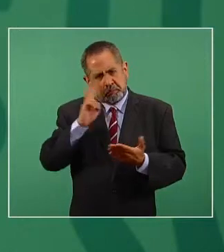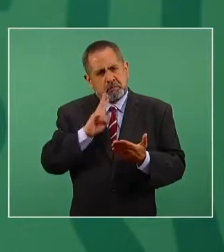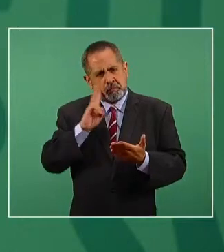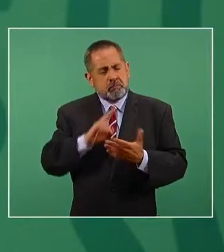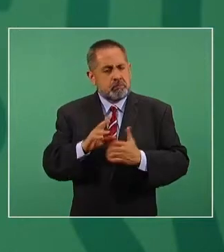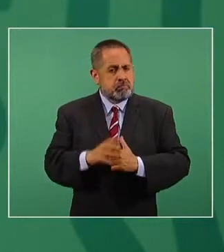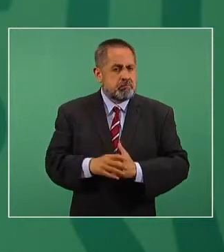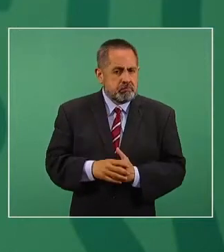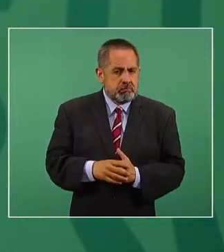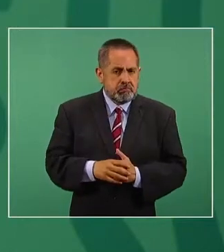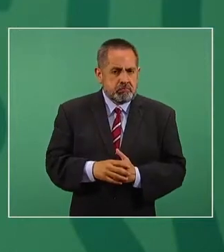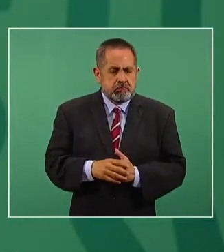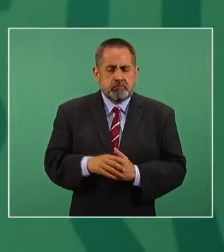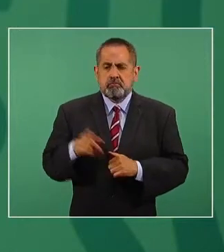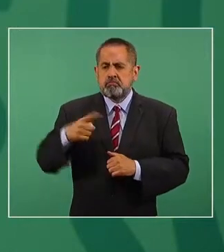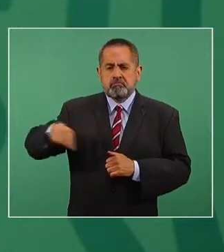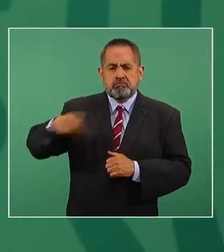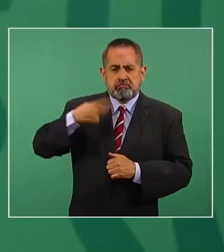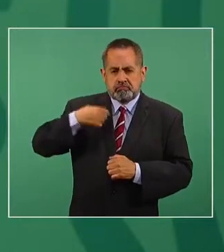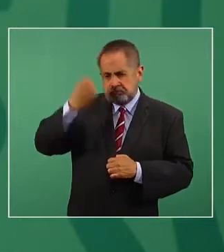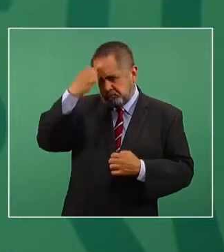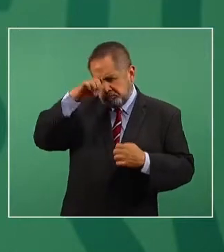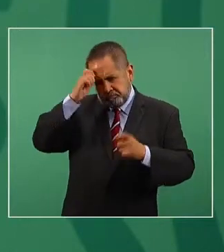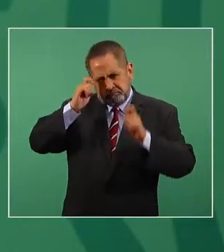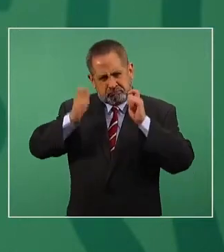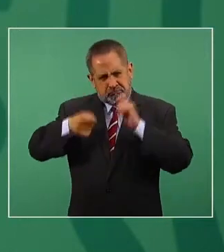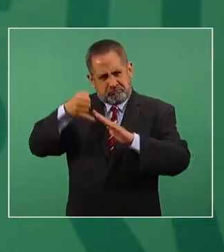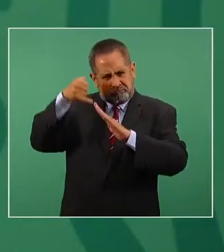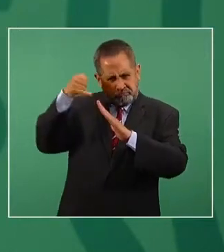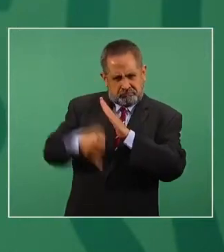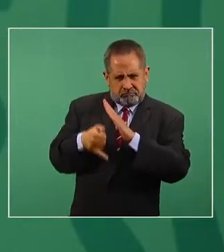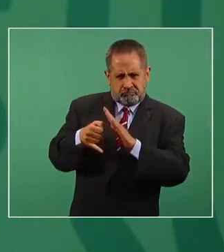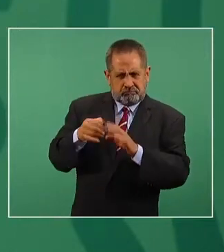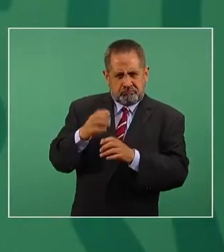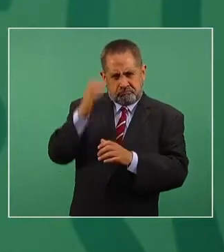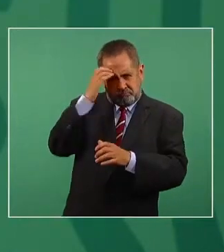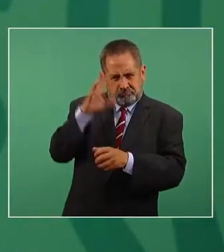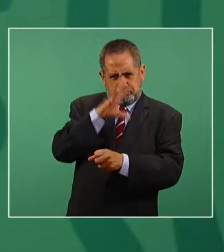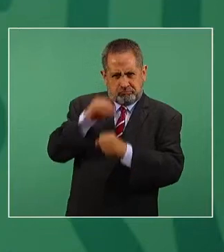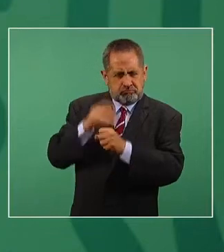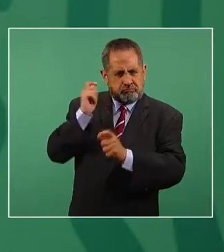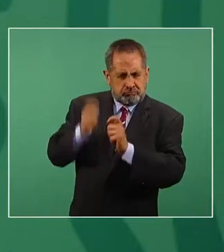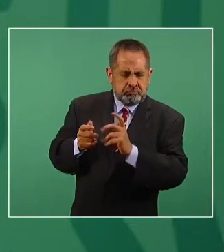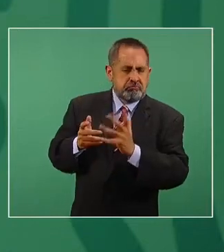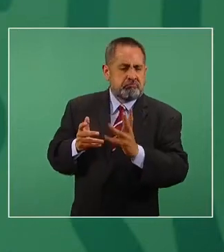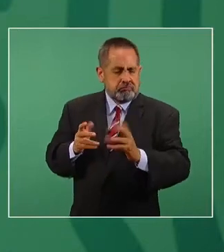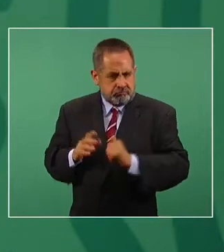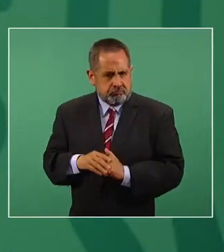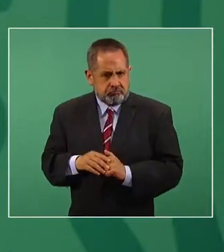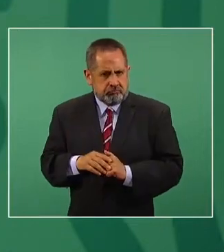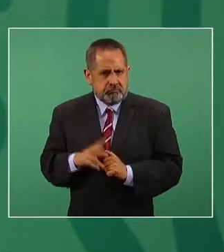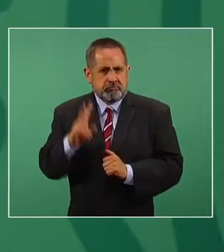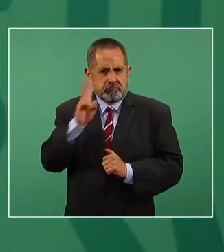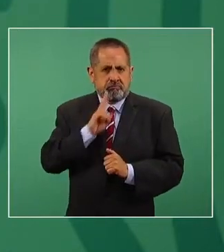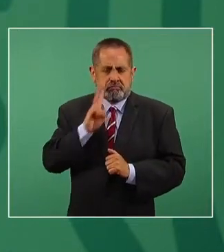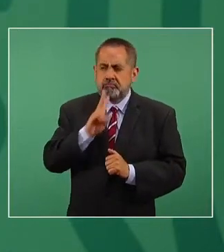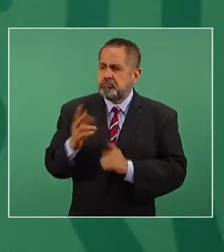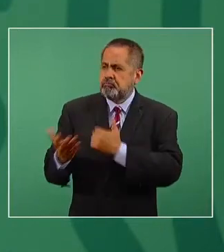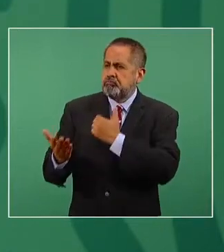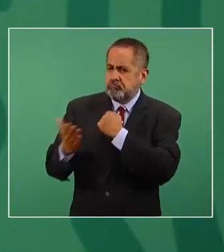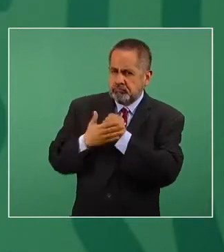Los que tienen más conocimiento sobre este tema van a hacernos